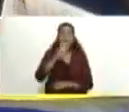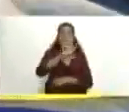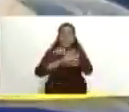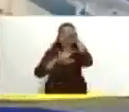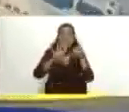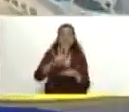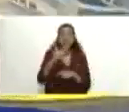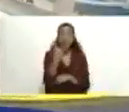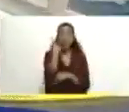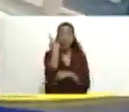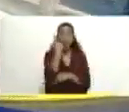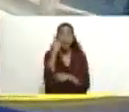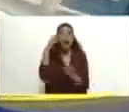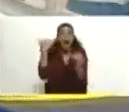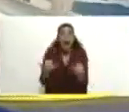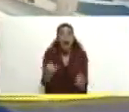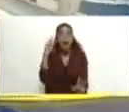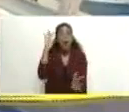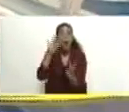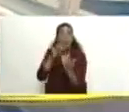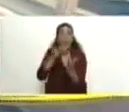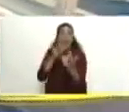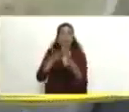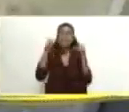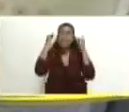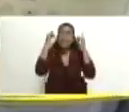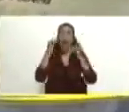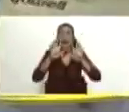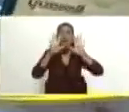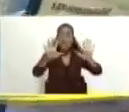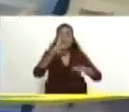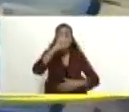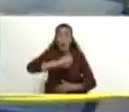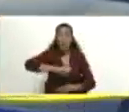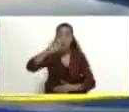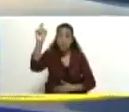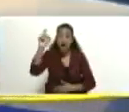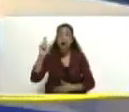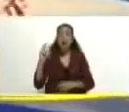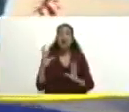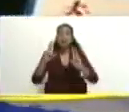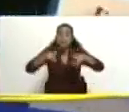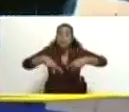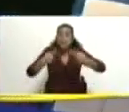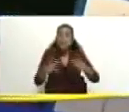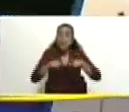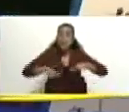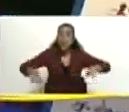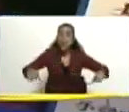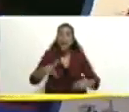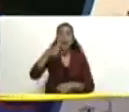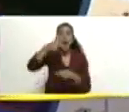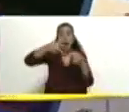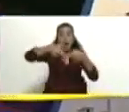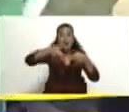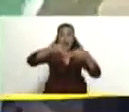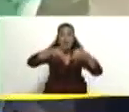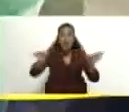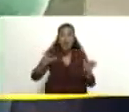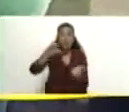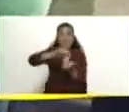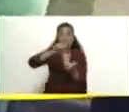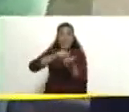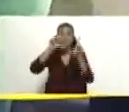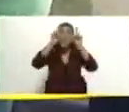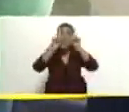ambulancias nuevas y ahora nos vamos, presidente, a celebrar el 10º aniversario con la rehabilitación que estamos inaugurando hoy de este centro